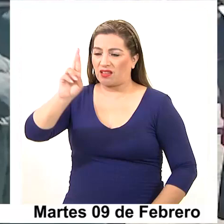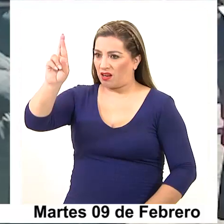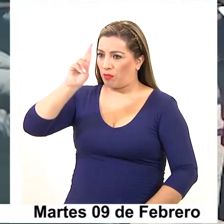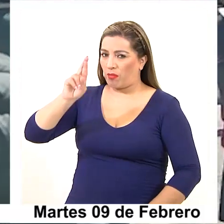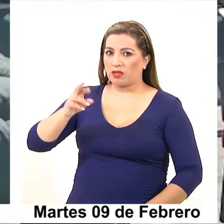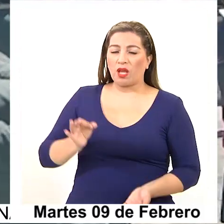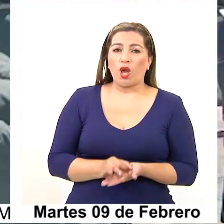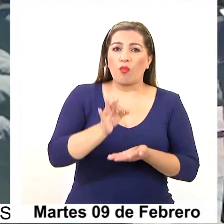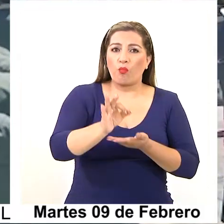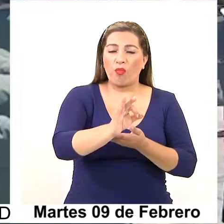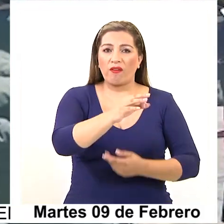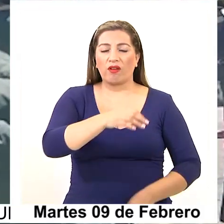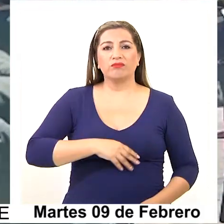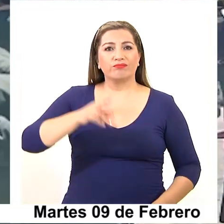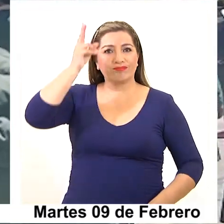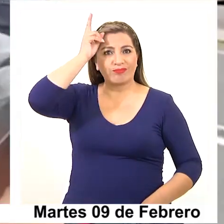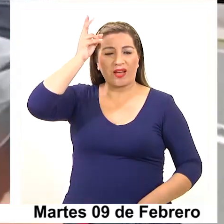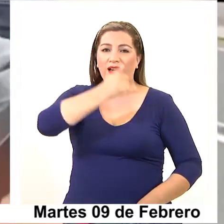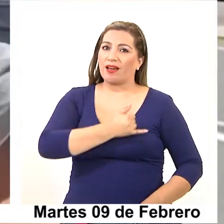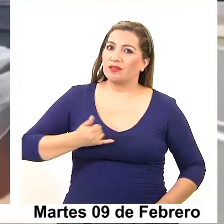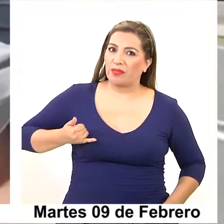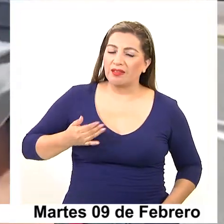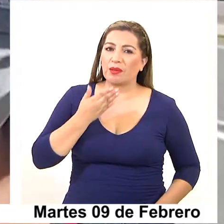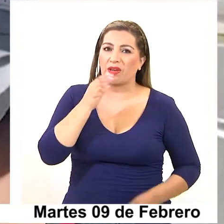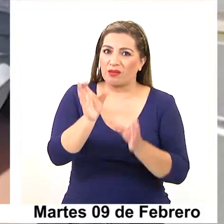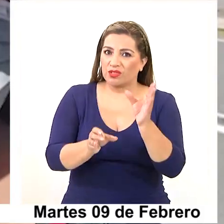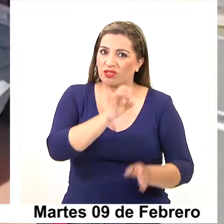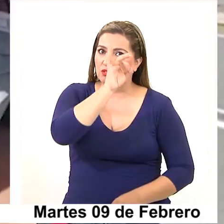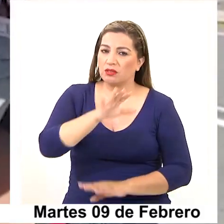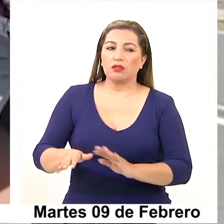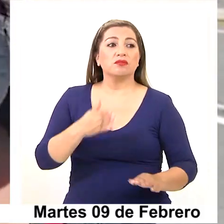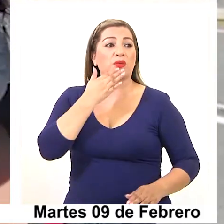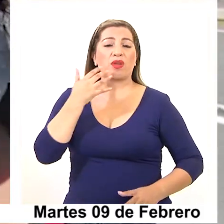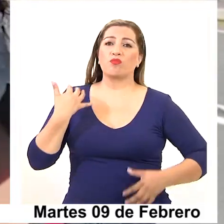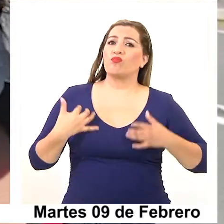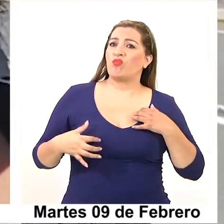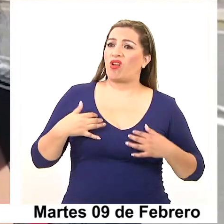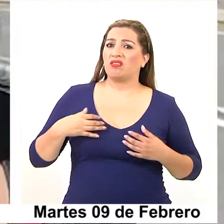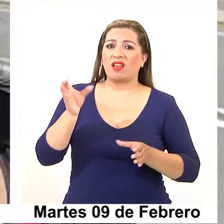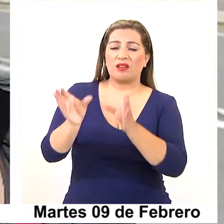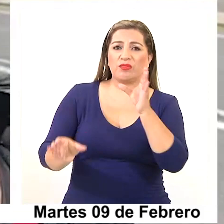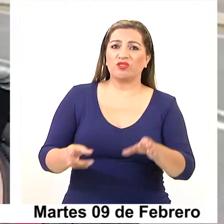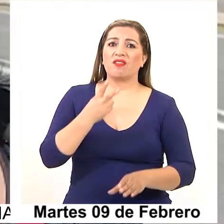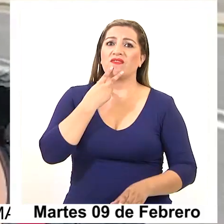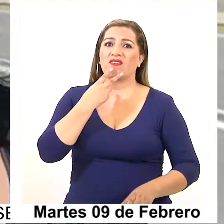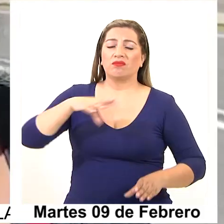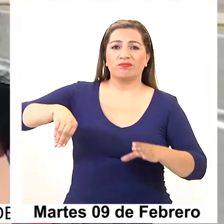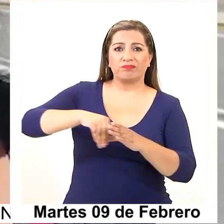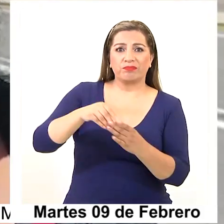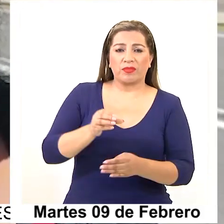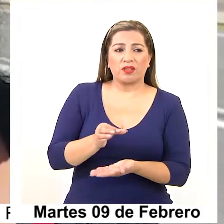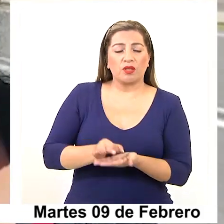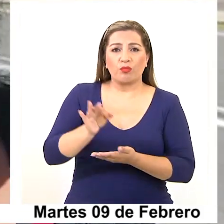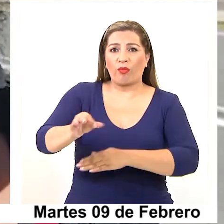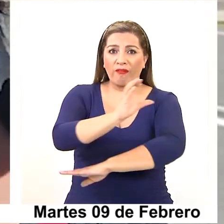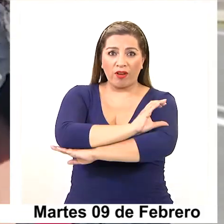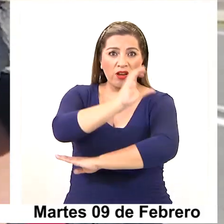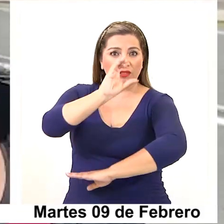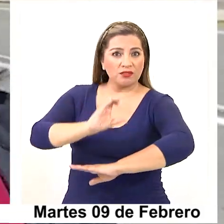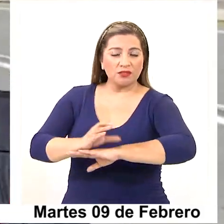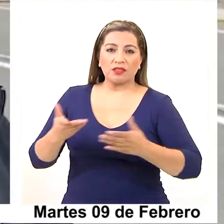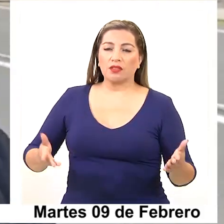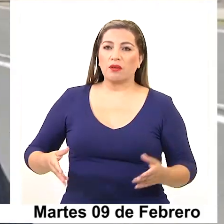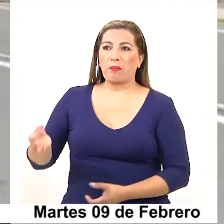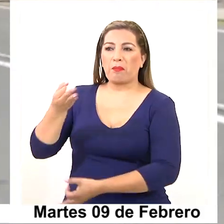pueblo aymara y también a los chilenos. Molestia que también se pudo apreciar entre los pobladores de las distintas localidades de Colchane,